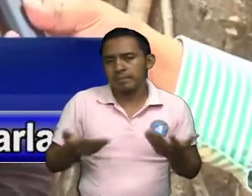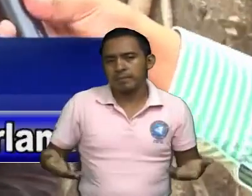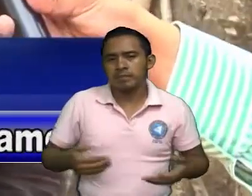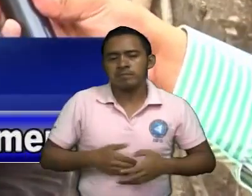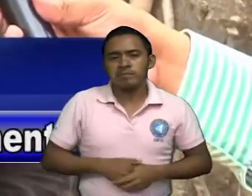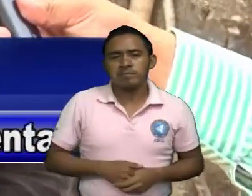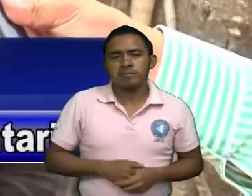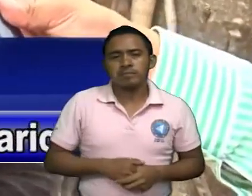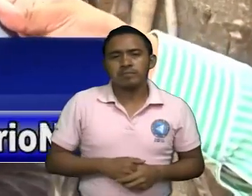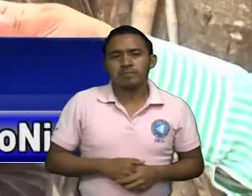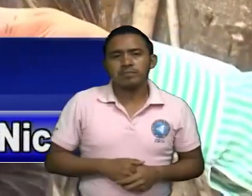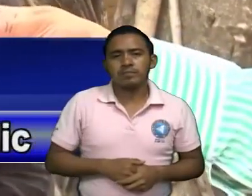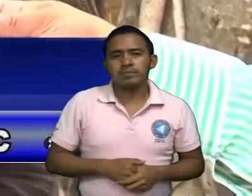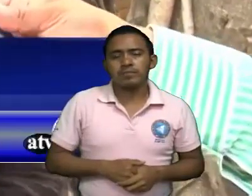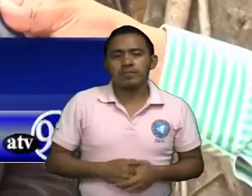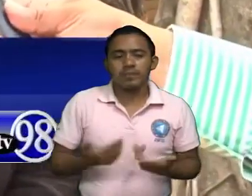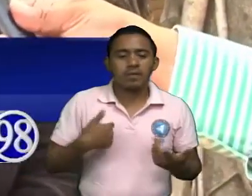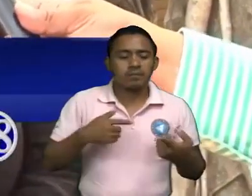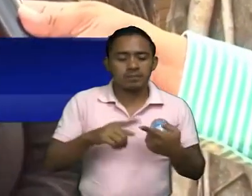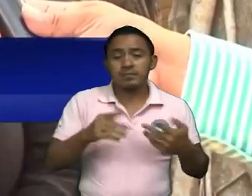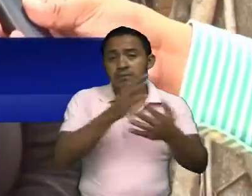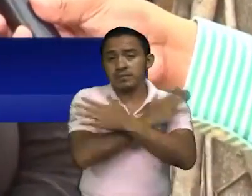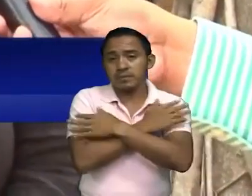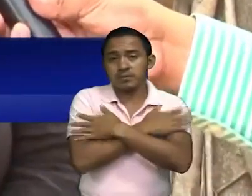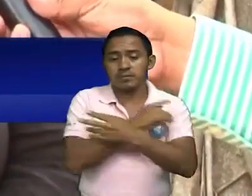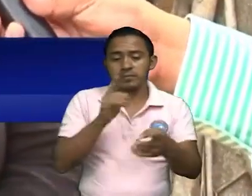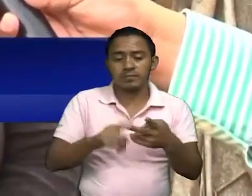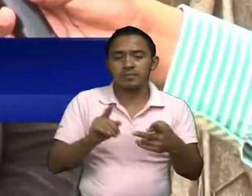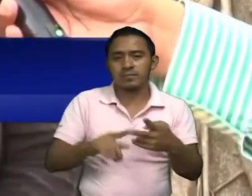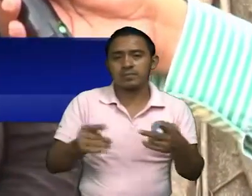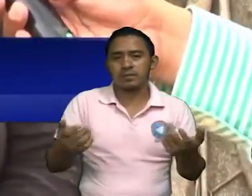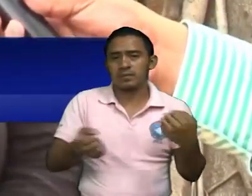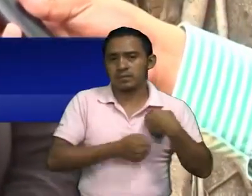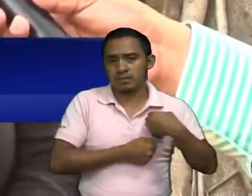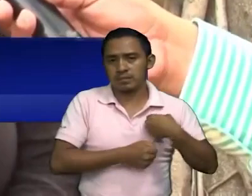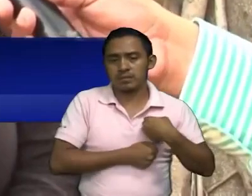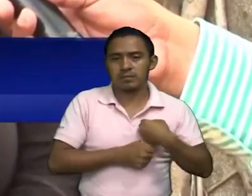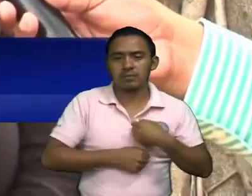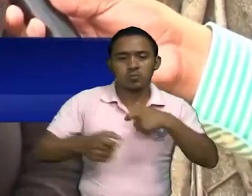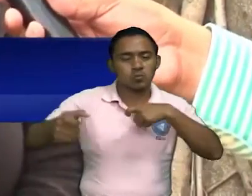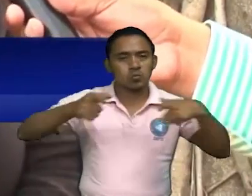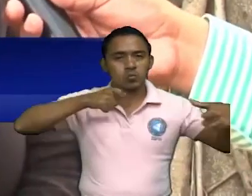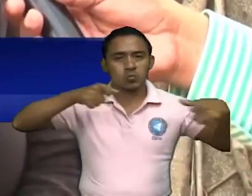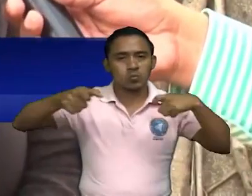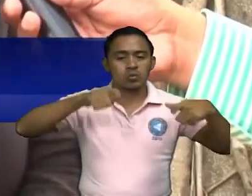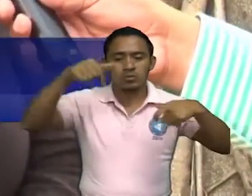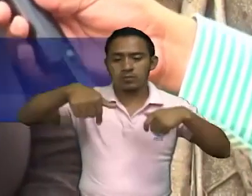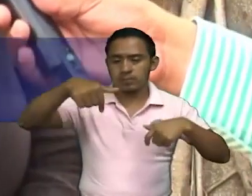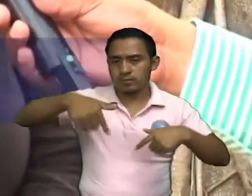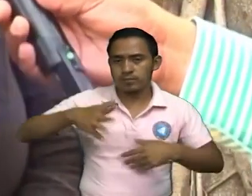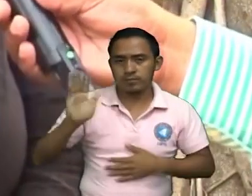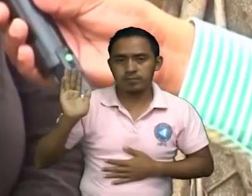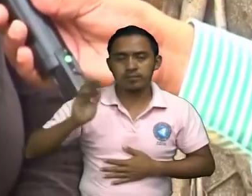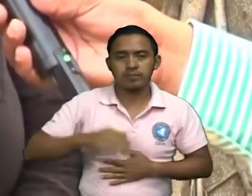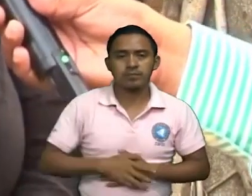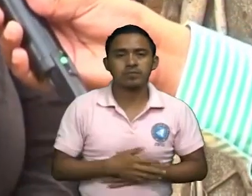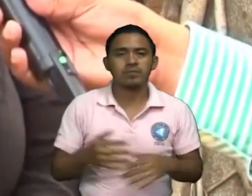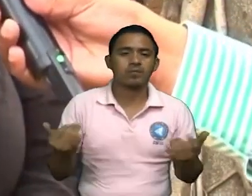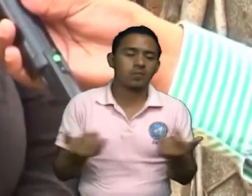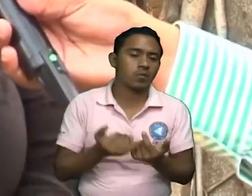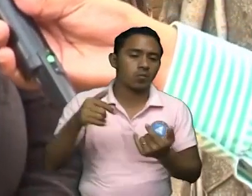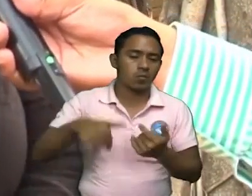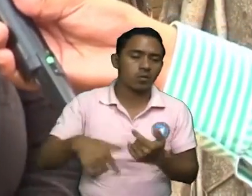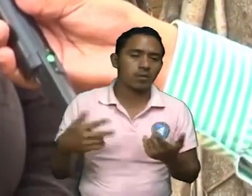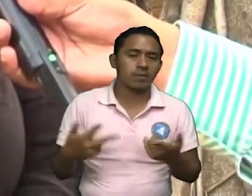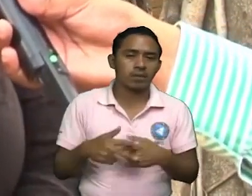nosotros brindando saludos a nuestro ejército, ¿verdad?, que está de aniversario el día de hoy, y pues hoy